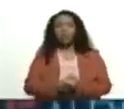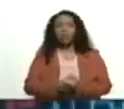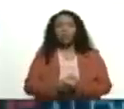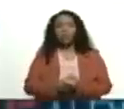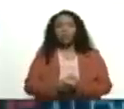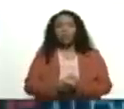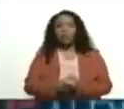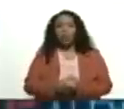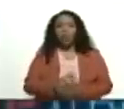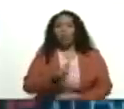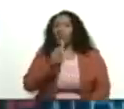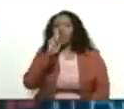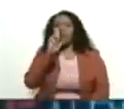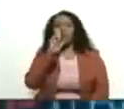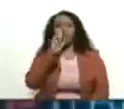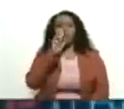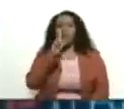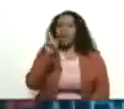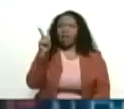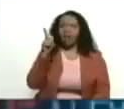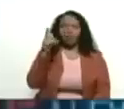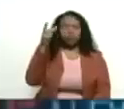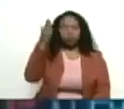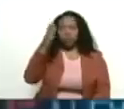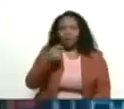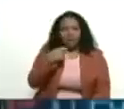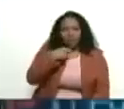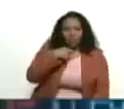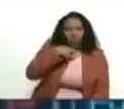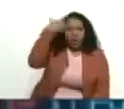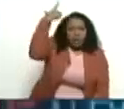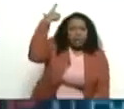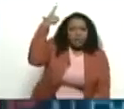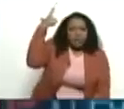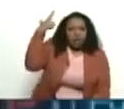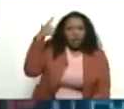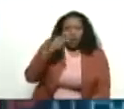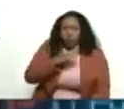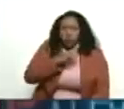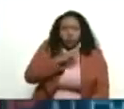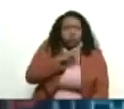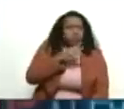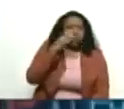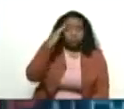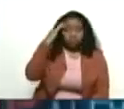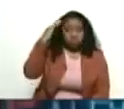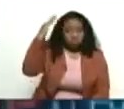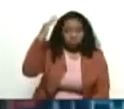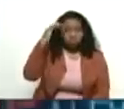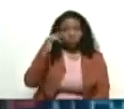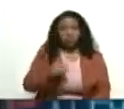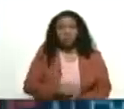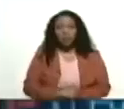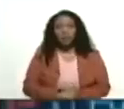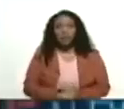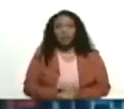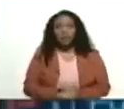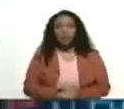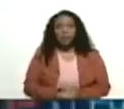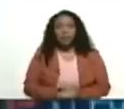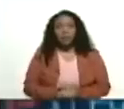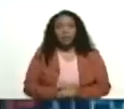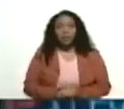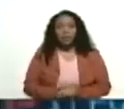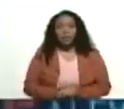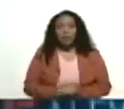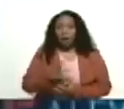los ridículos. Hicieron el mayor de los desafueros posible. Agarrar a un